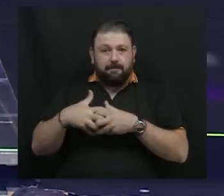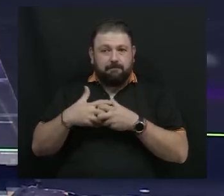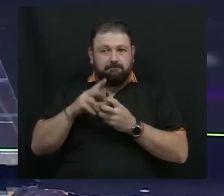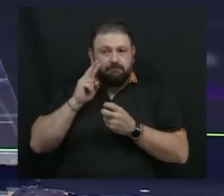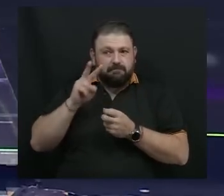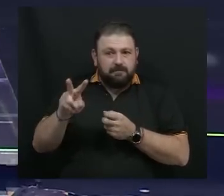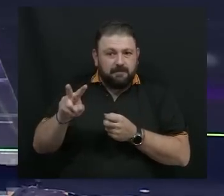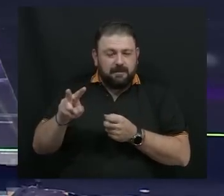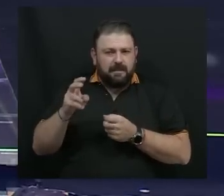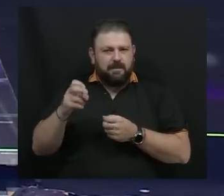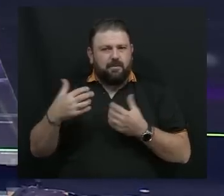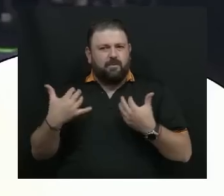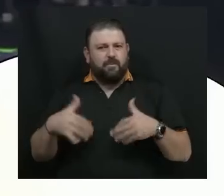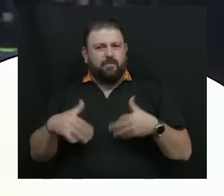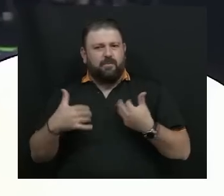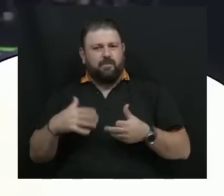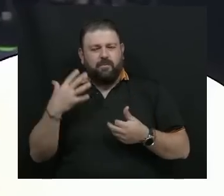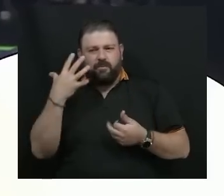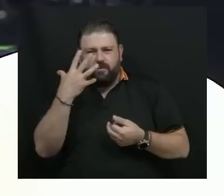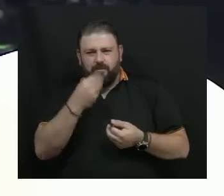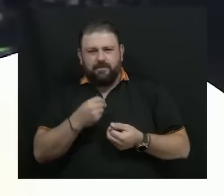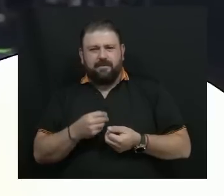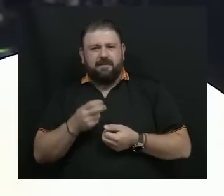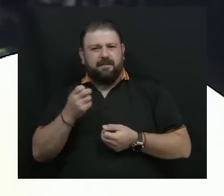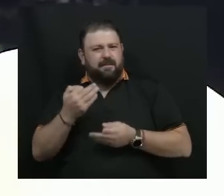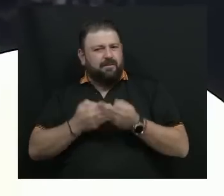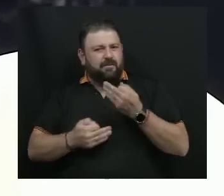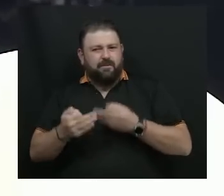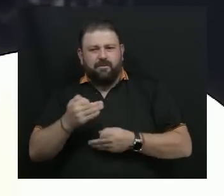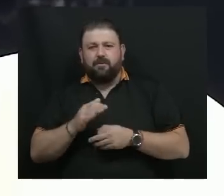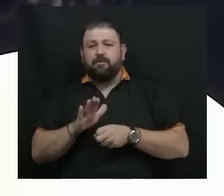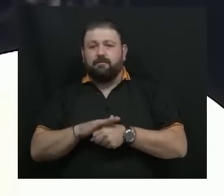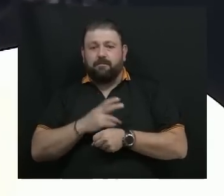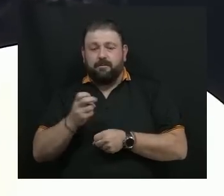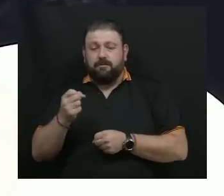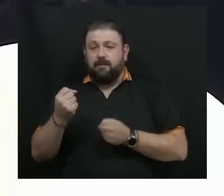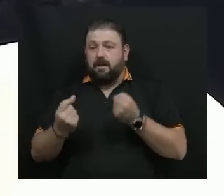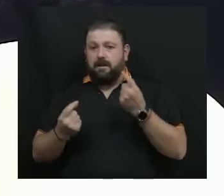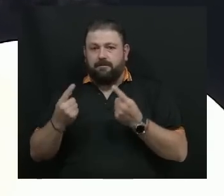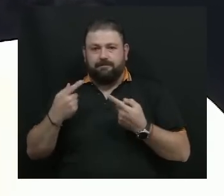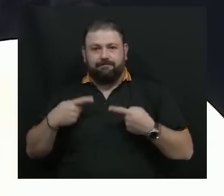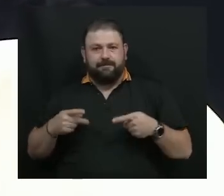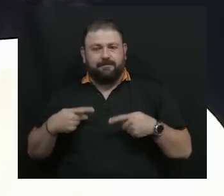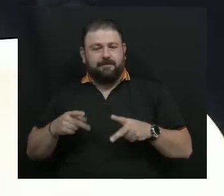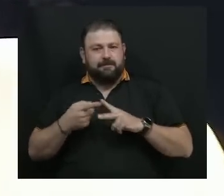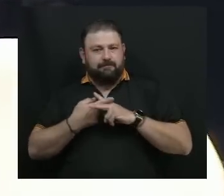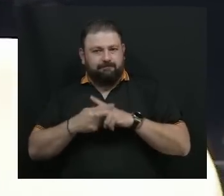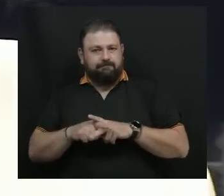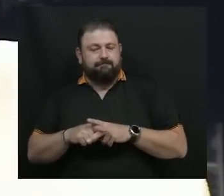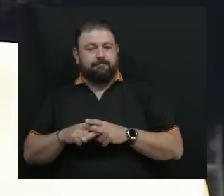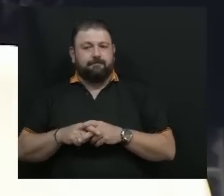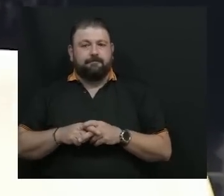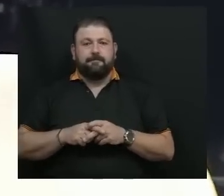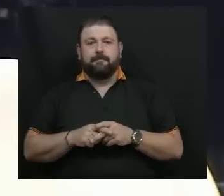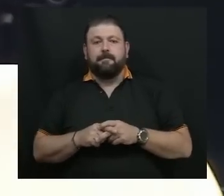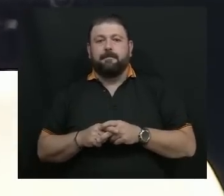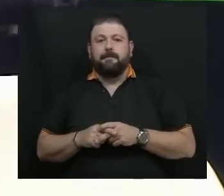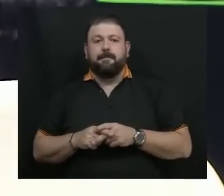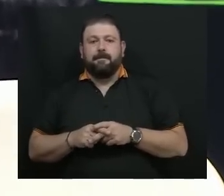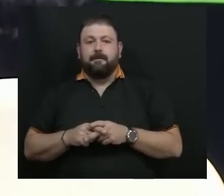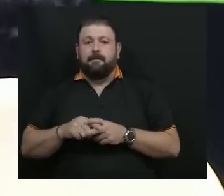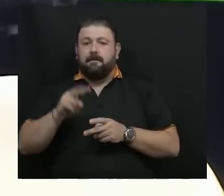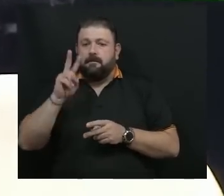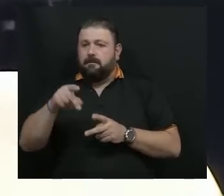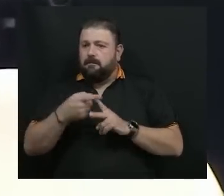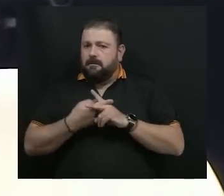excelencia que tiene OmniLife, en cada detalle. No sé si los que ya llevamos unos añitos y visitábamos antes la planta recuerdan que íbamos a la